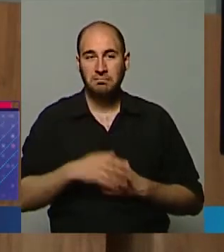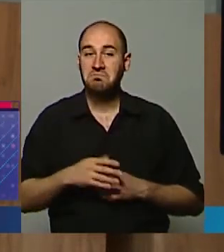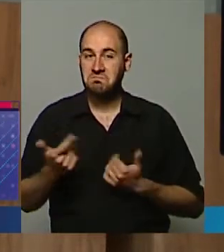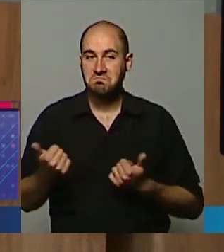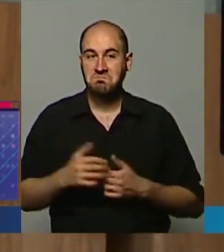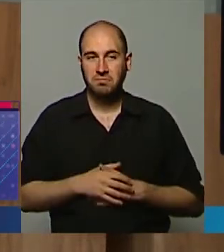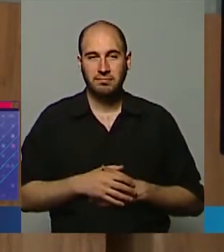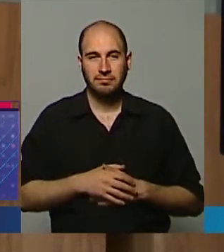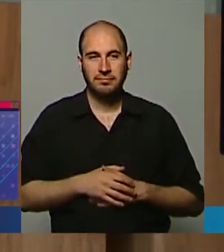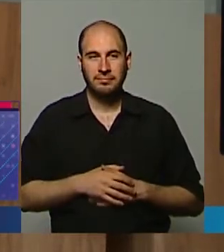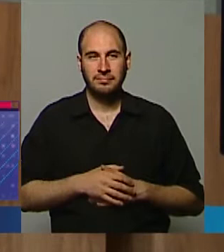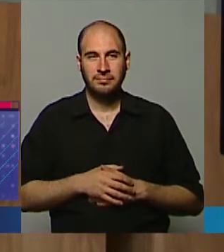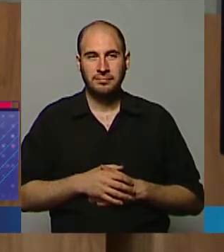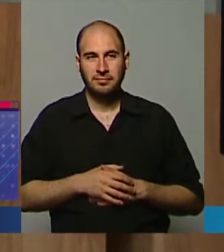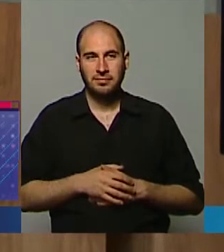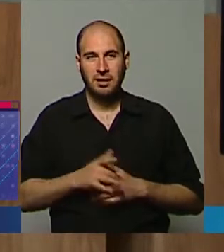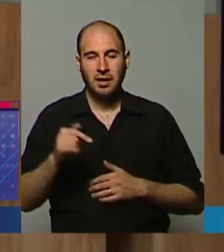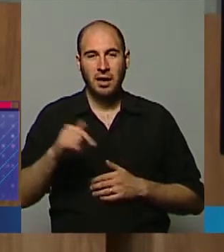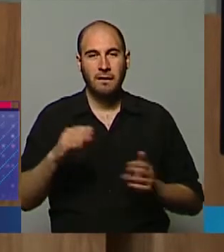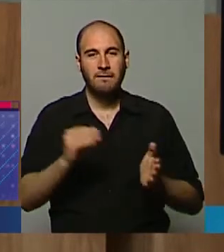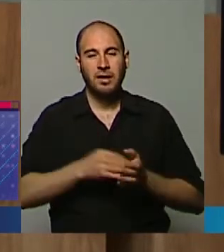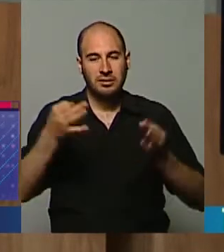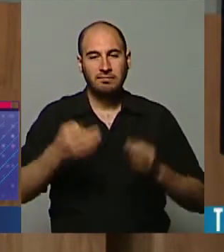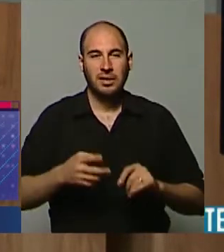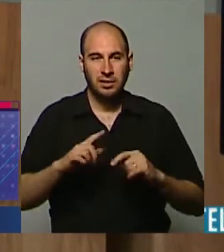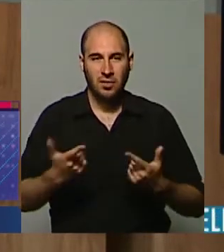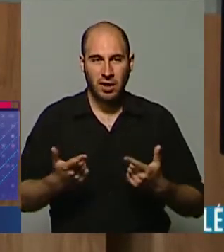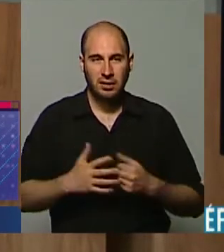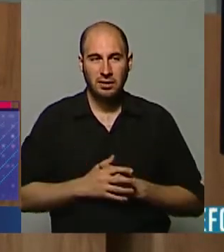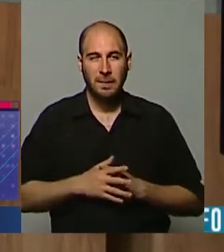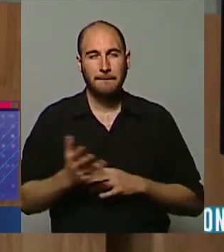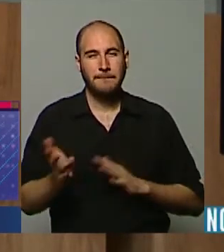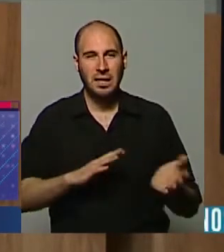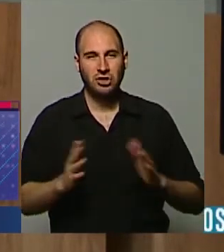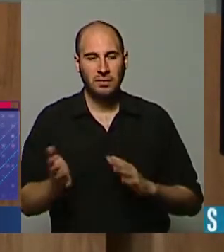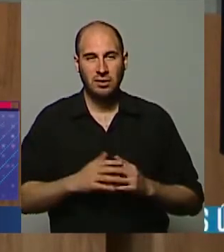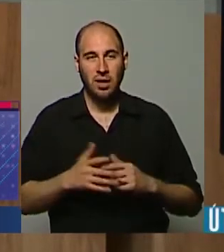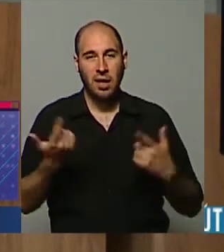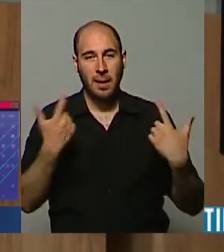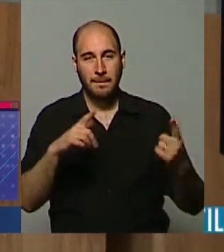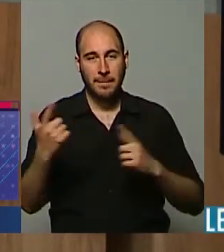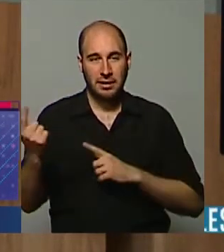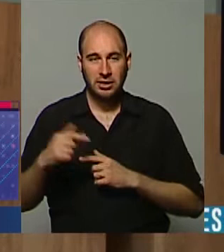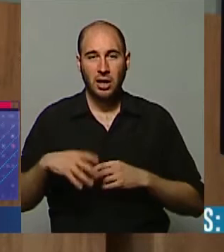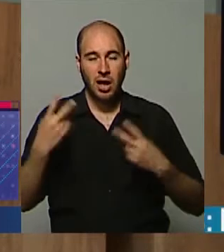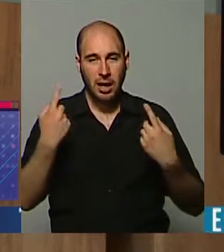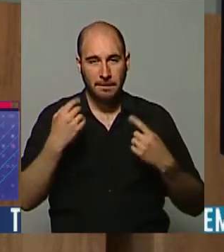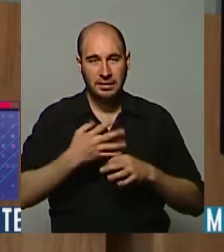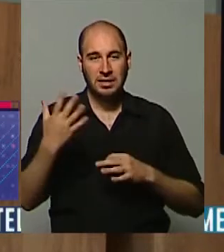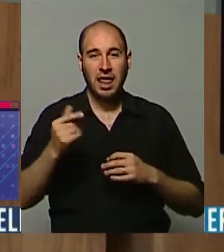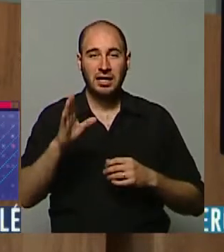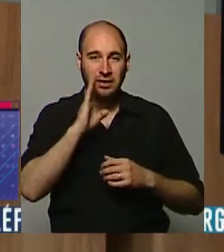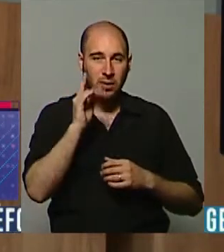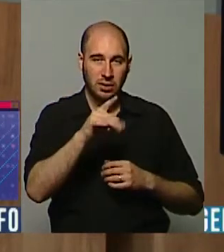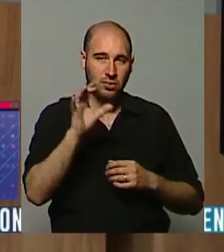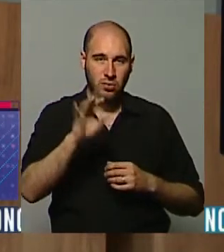Por lo que aún no hay ninguna fecha confirmada. Se estima que la gira será una gira especial por Estados